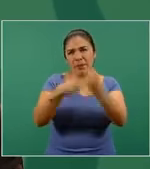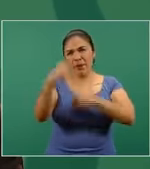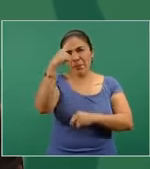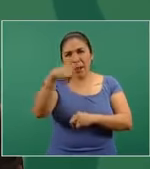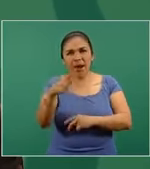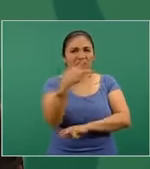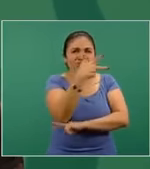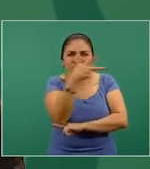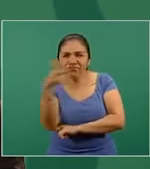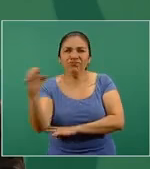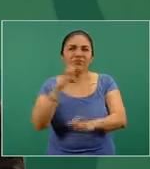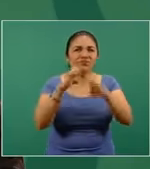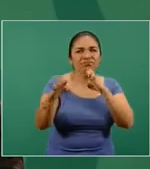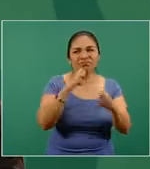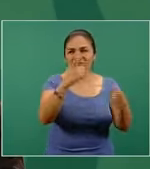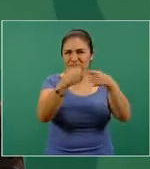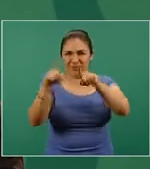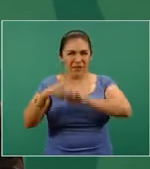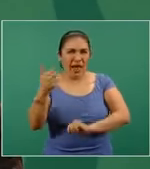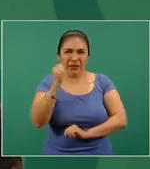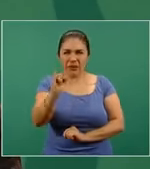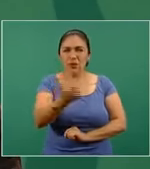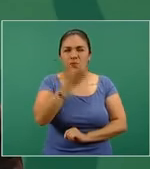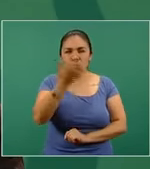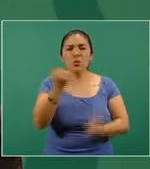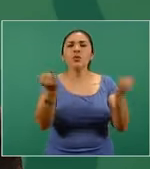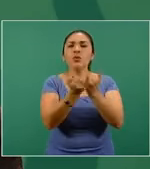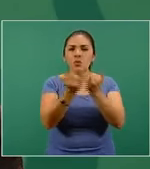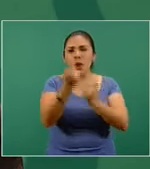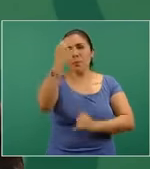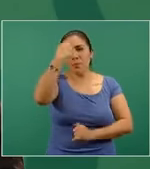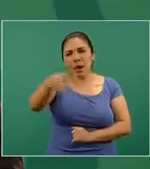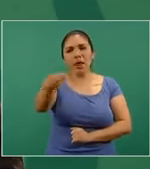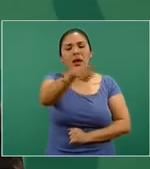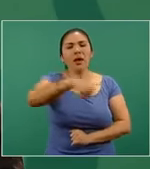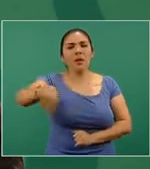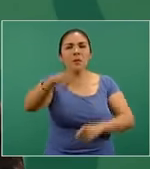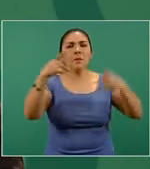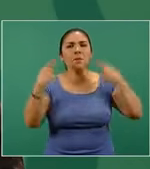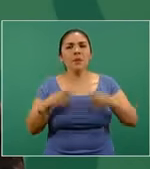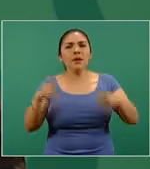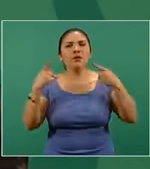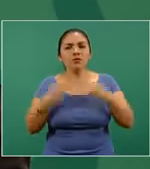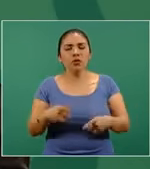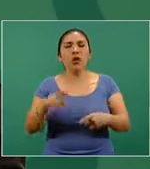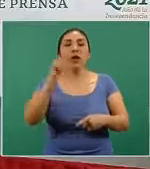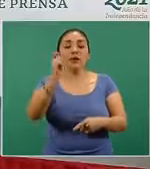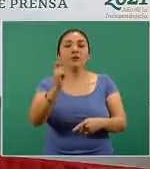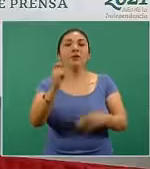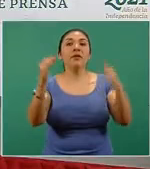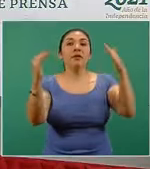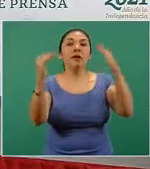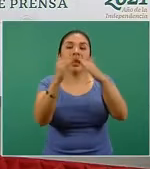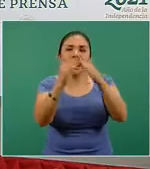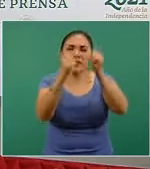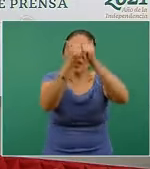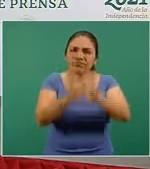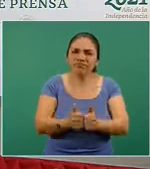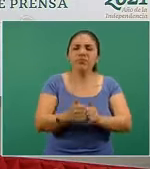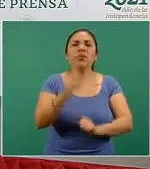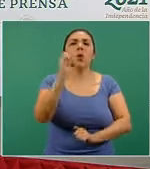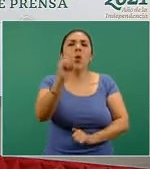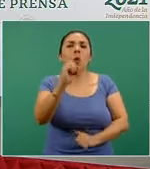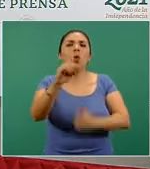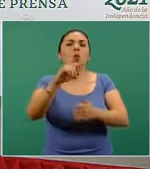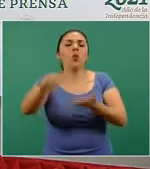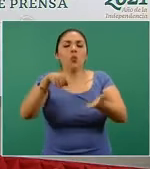a los diferentes medios de comunicación, así también como a todas las personas que desde sus domicilios,